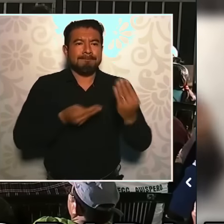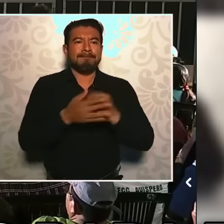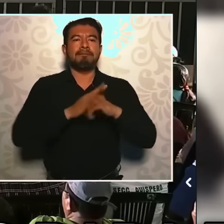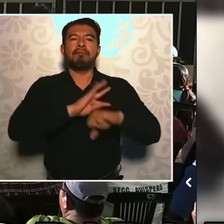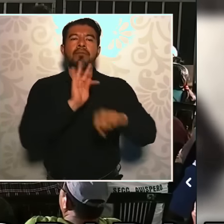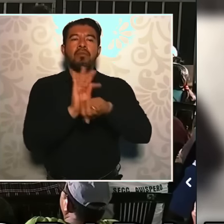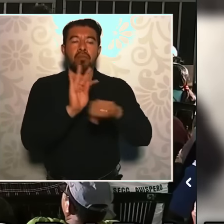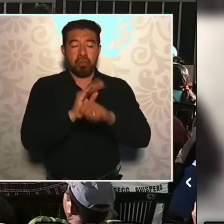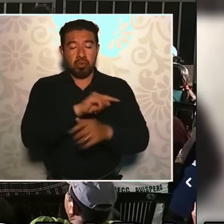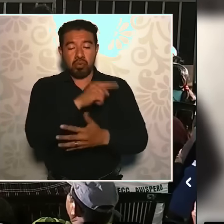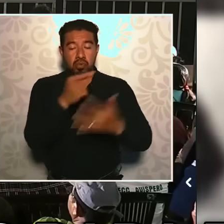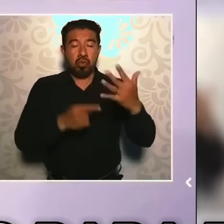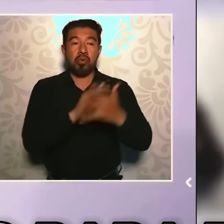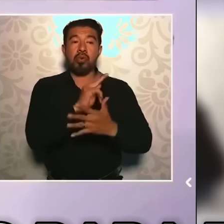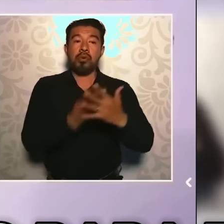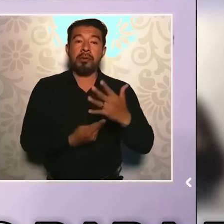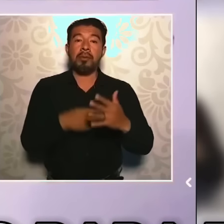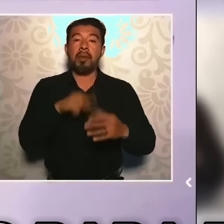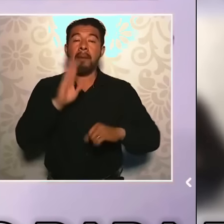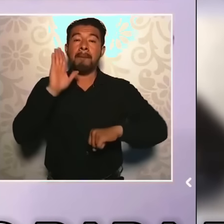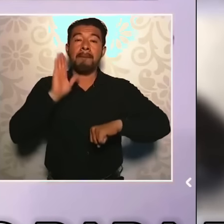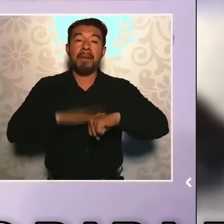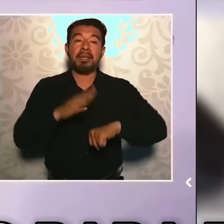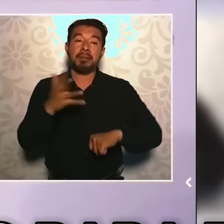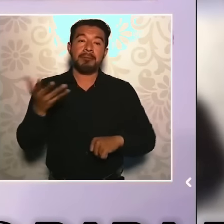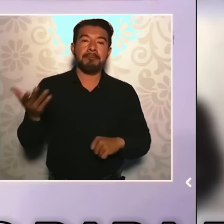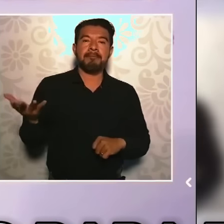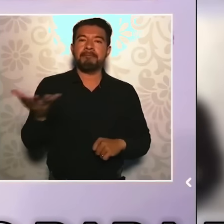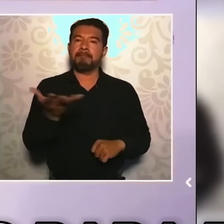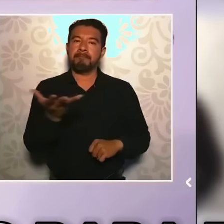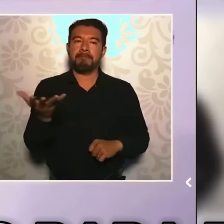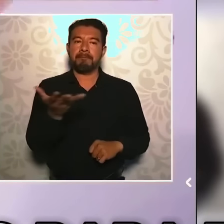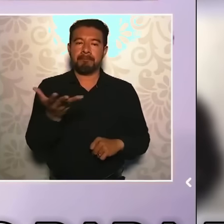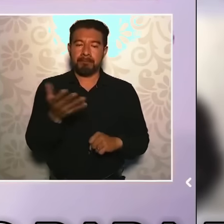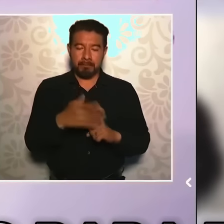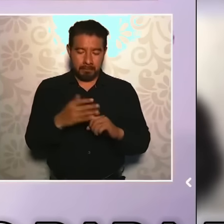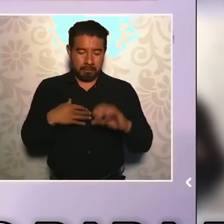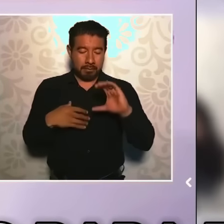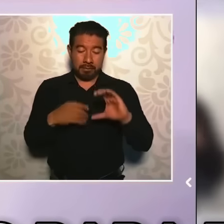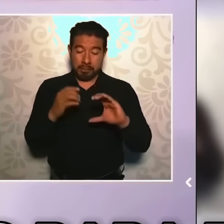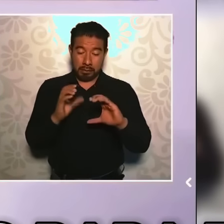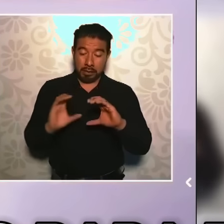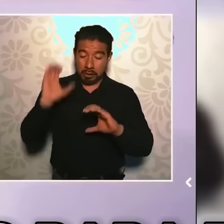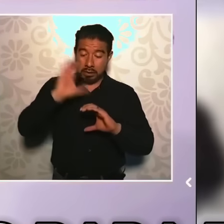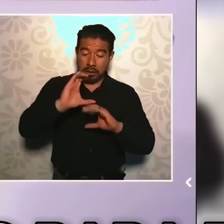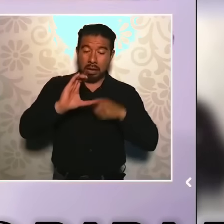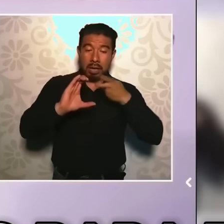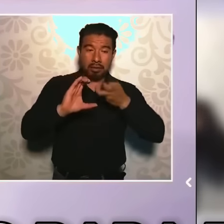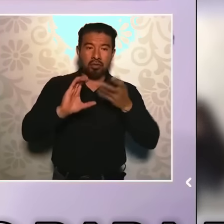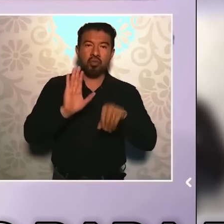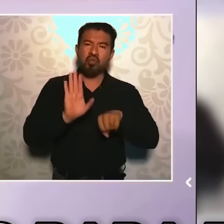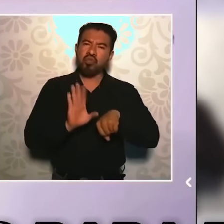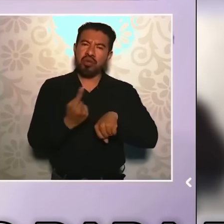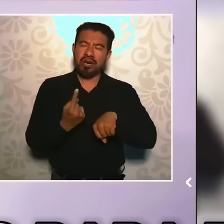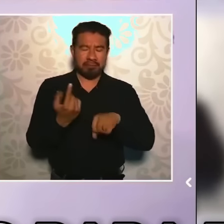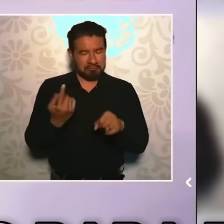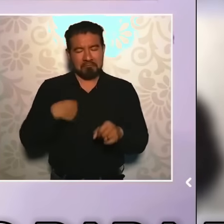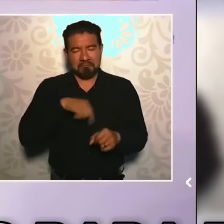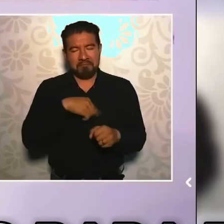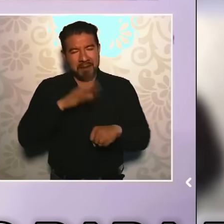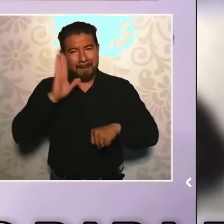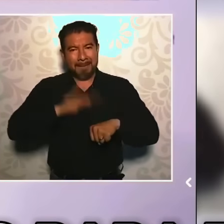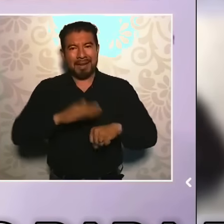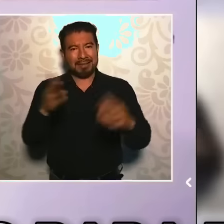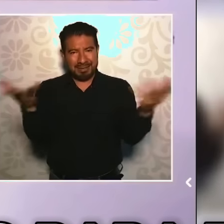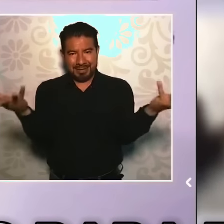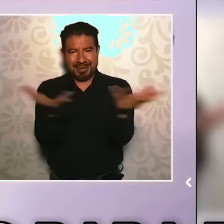los programas. Pero vamos por más, por eso le llamamos el segundo piso. Entonces vamos a hacer